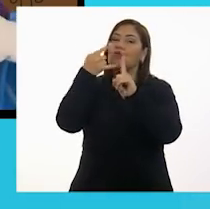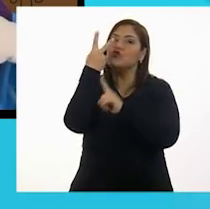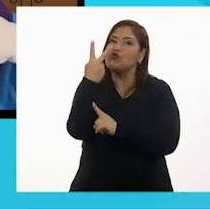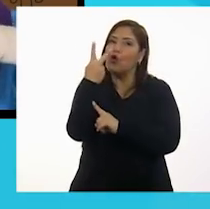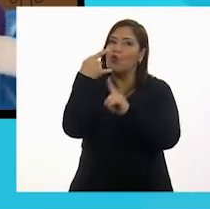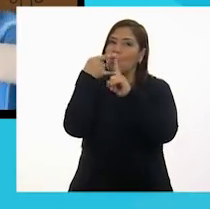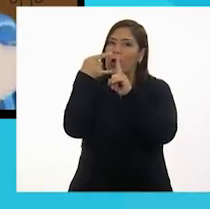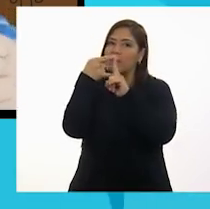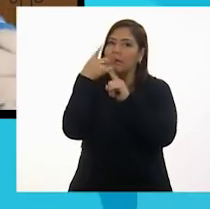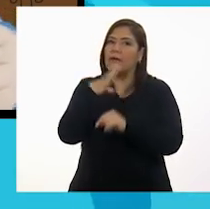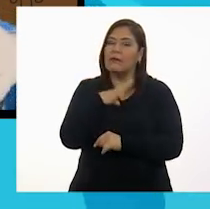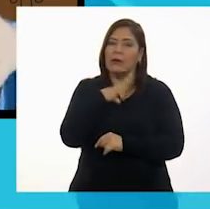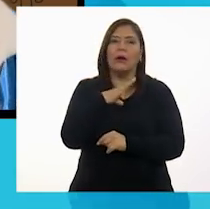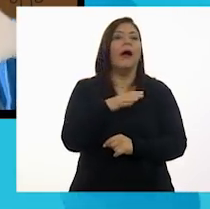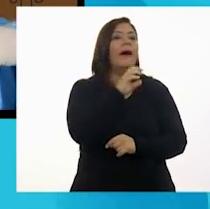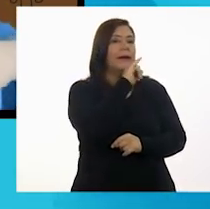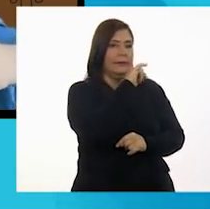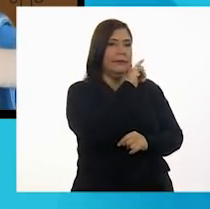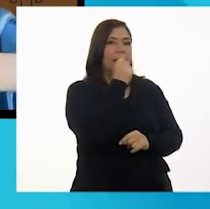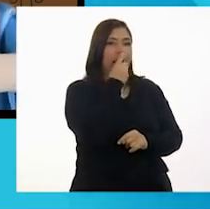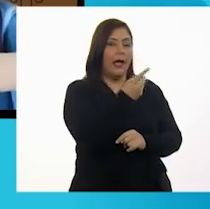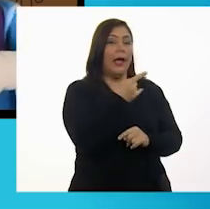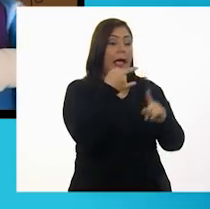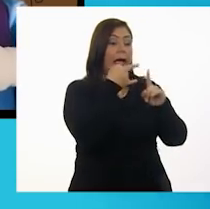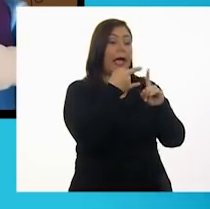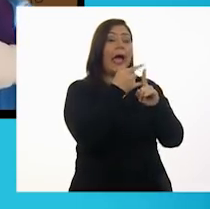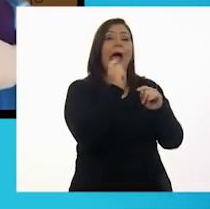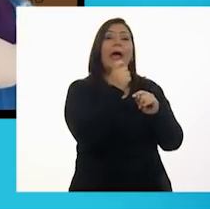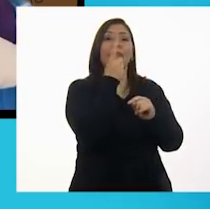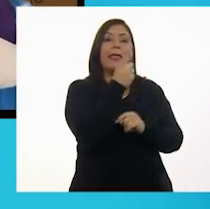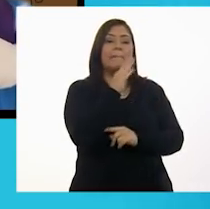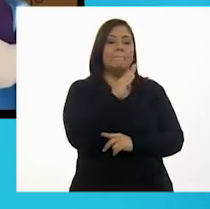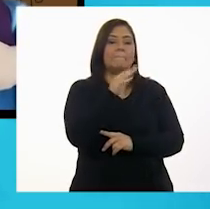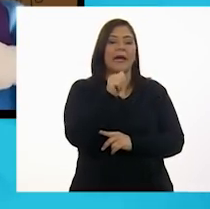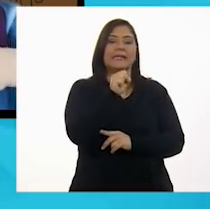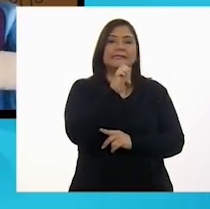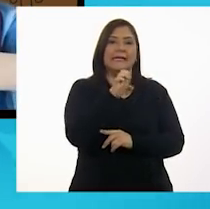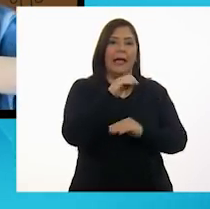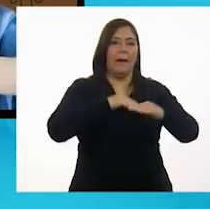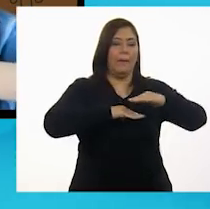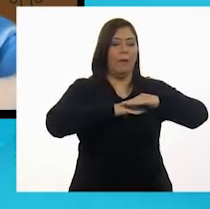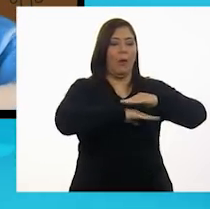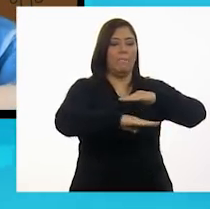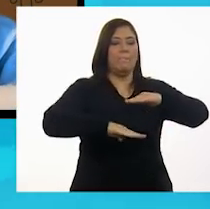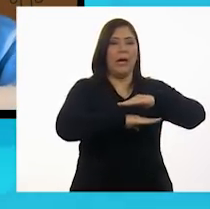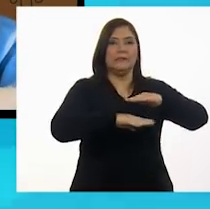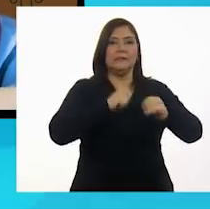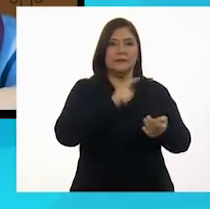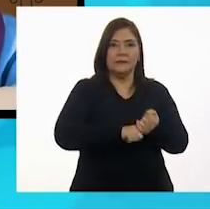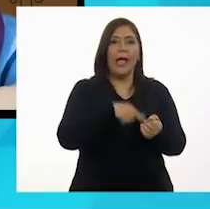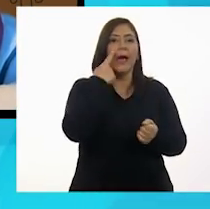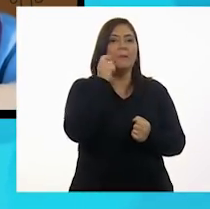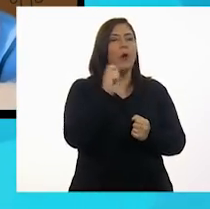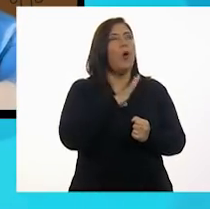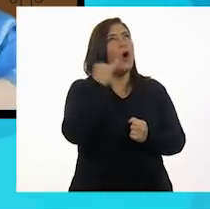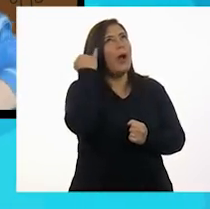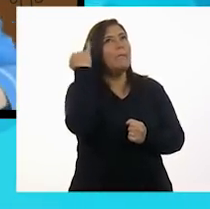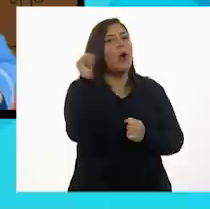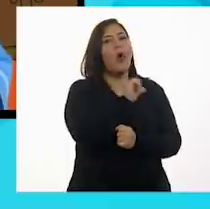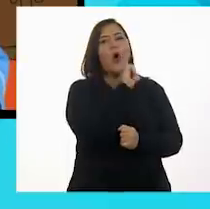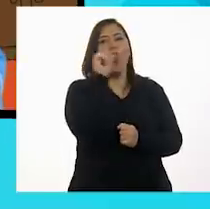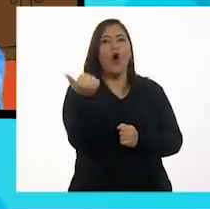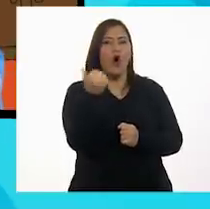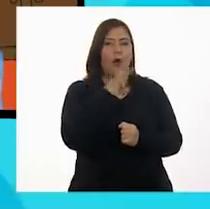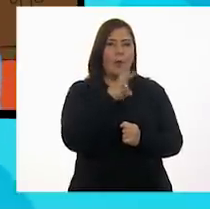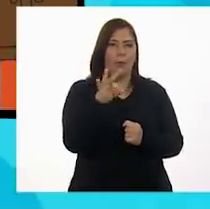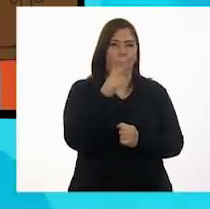2 cuadrados. Esas se llaman bases. Vamos a imaginar otro prisma. Vamos a